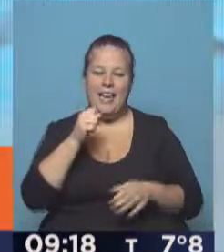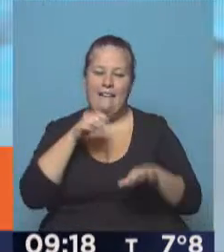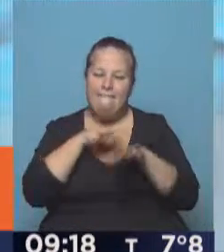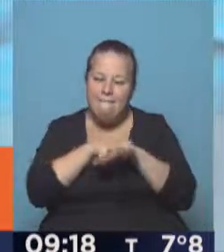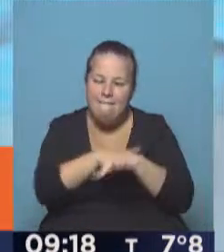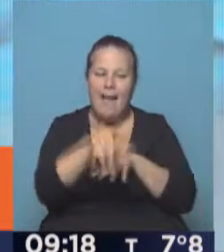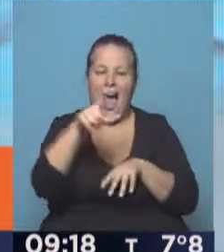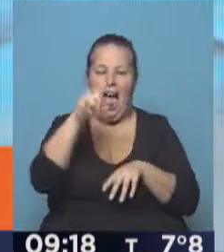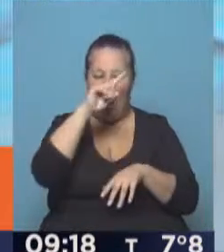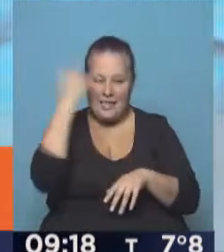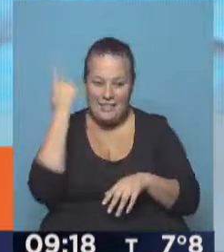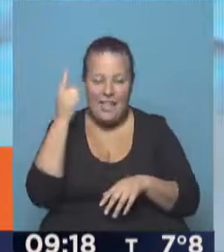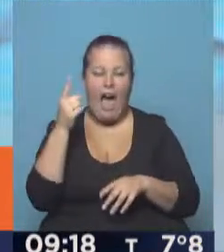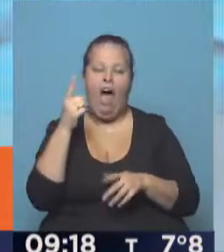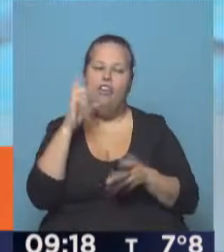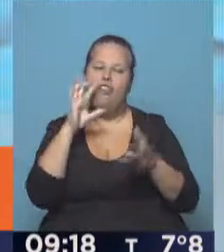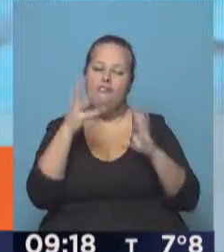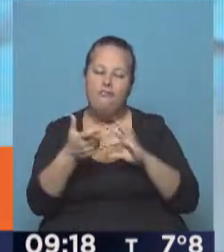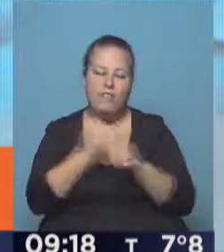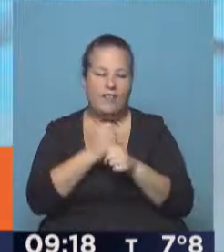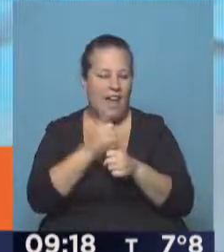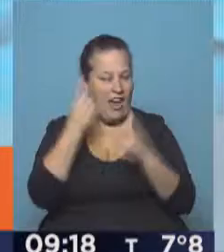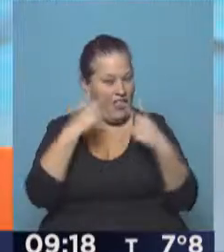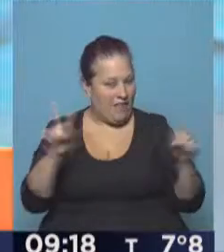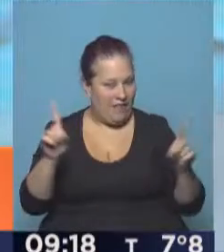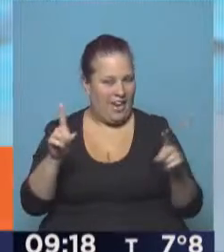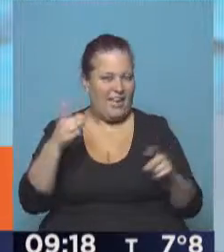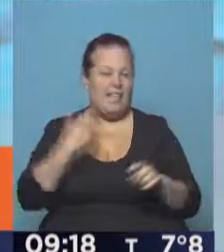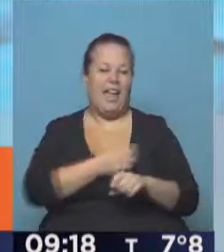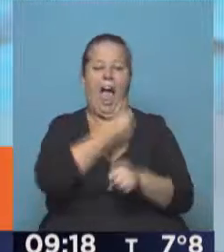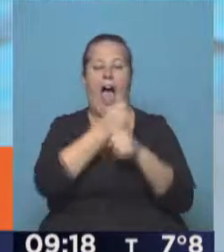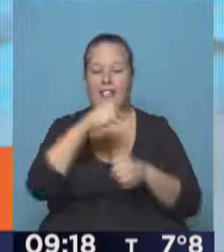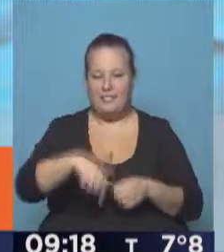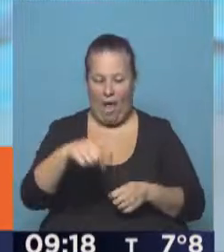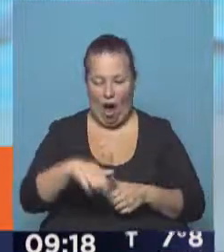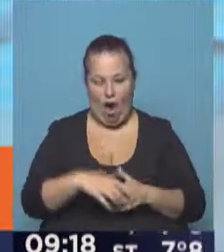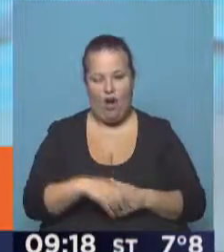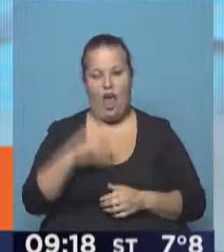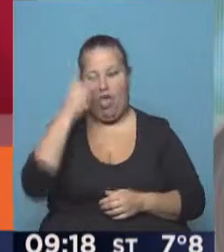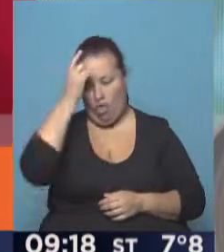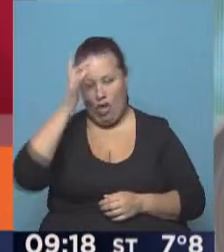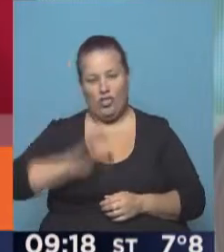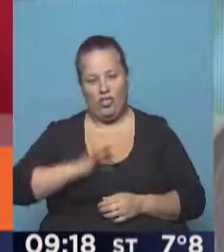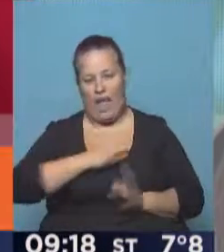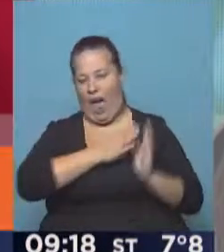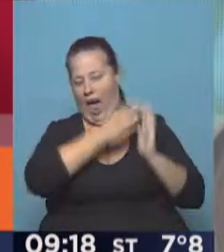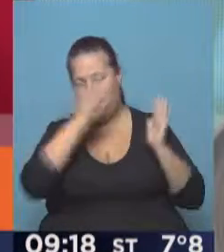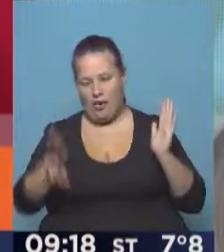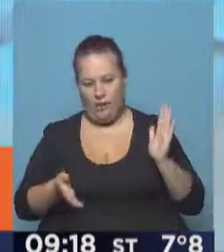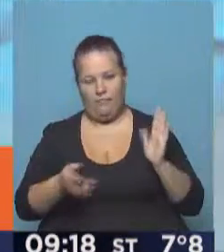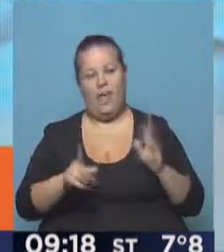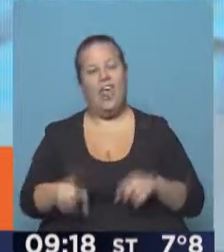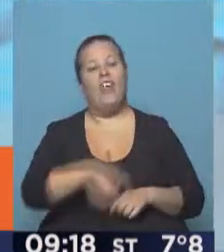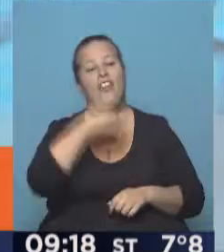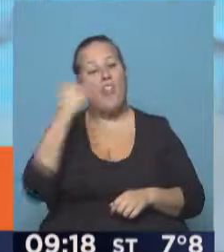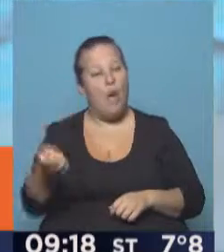al Estado un papel muy distinto del que tuvo hasta este momento en los 12 años transcurridos.